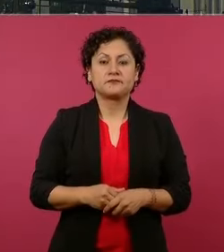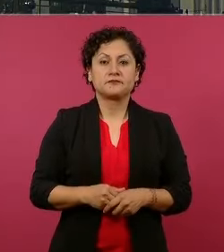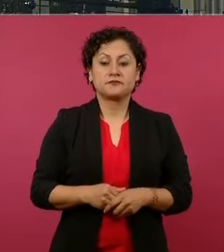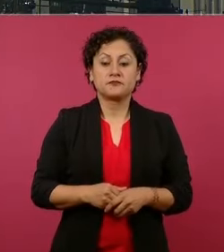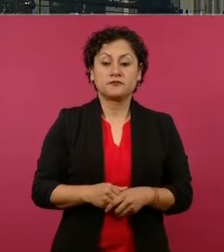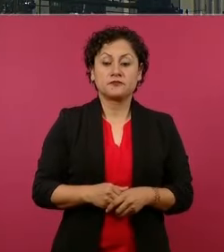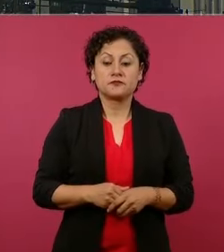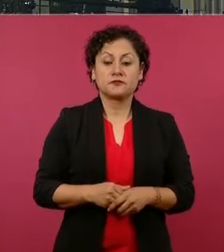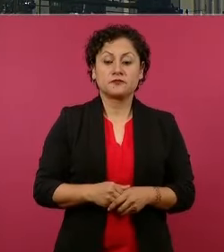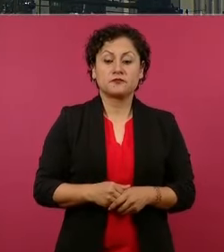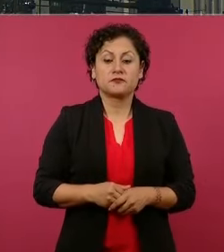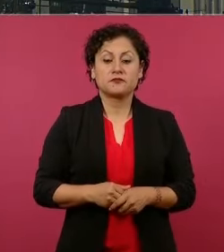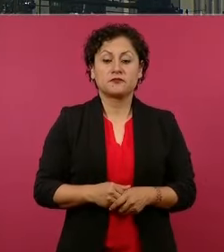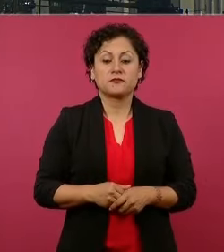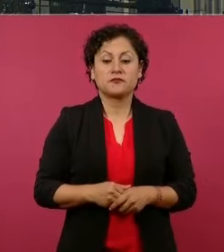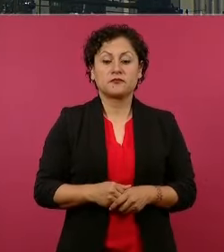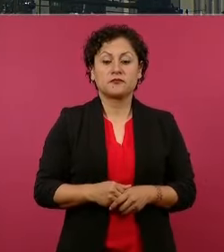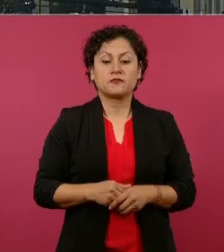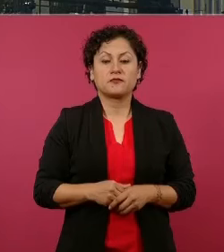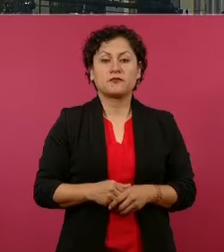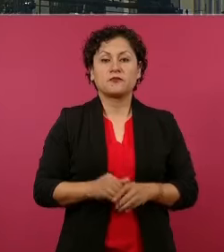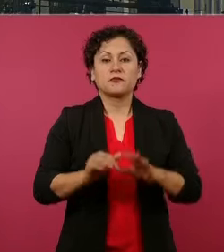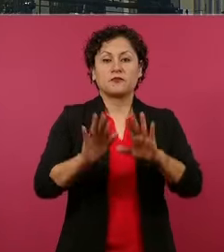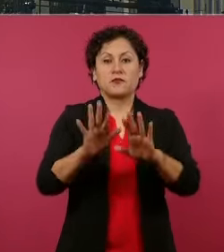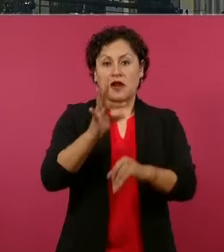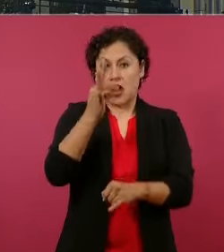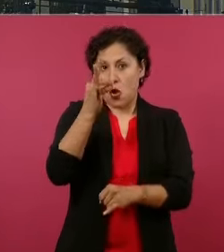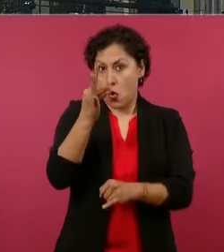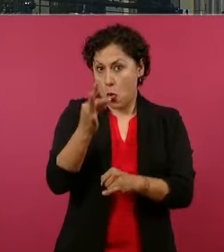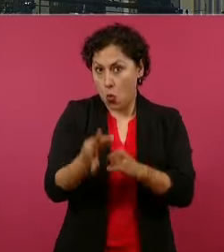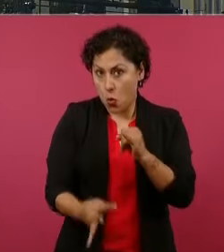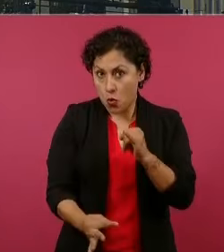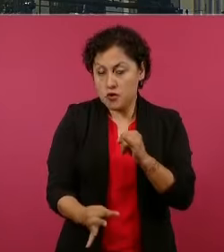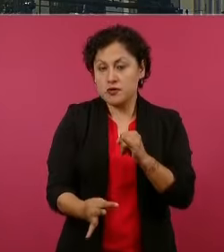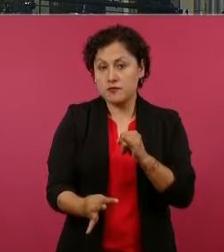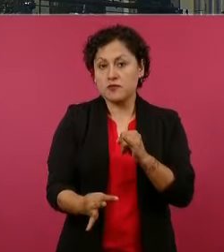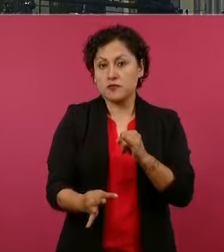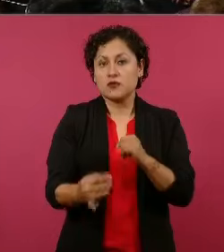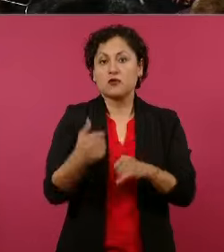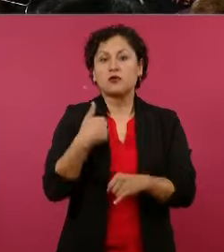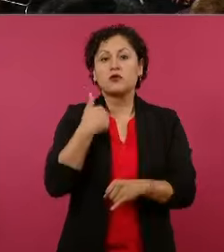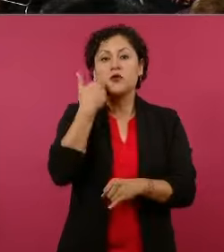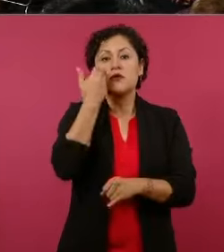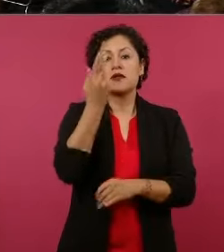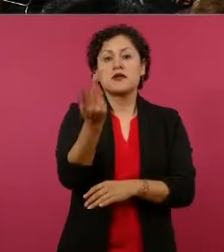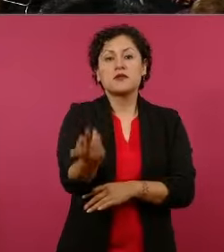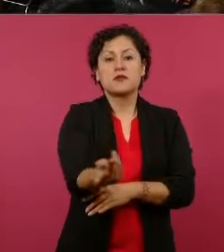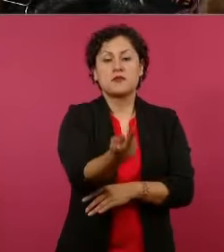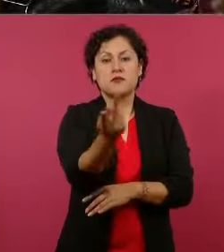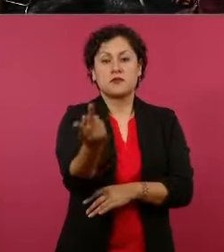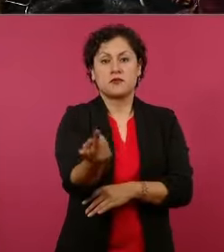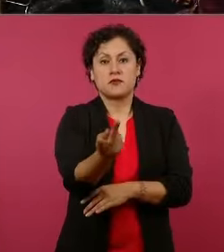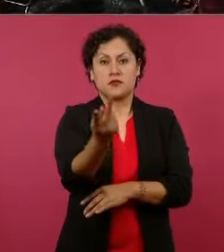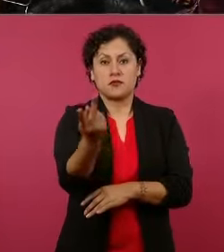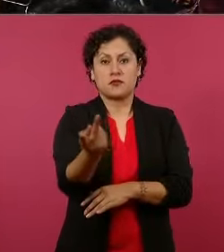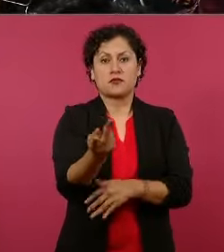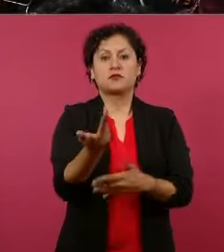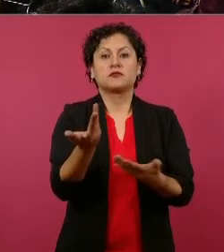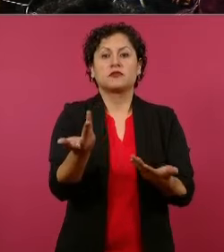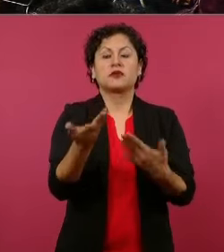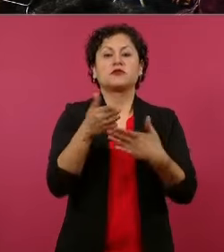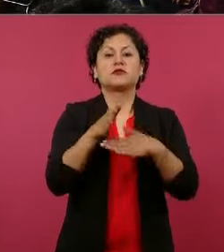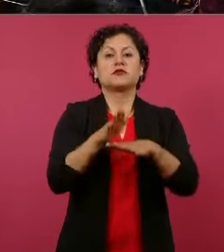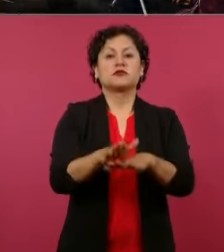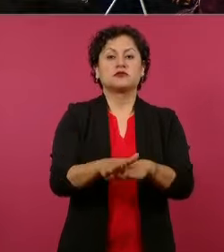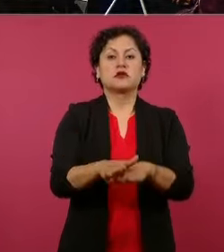problema ya no más por último este quisiera preguntar qué está haciendo la secretaría de